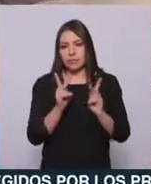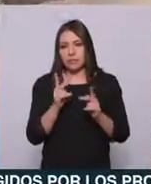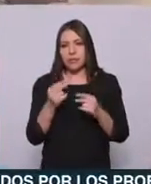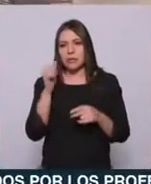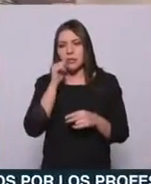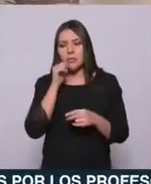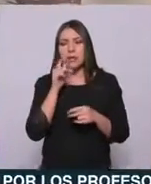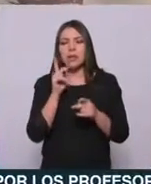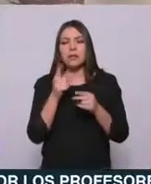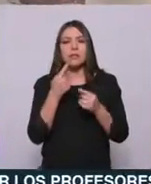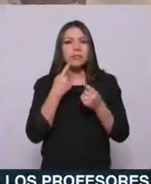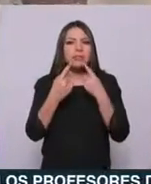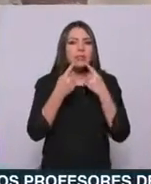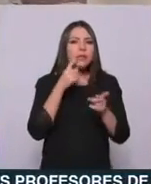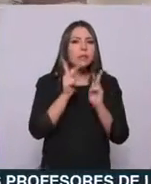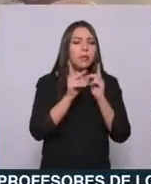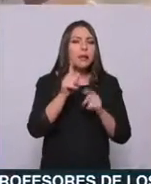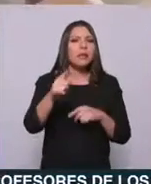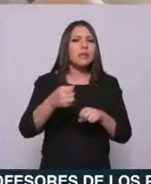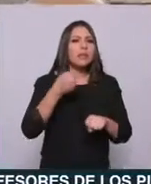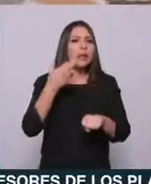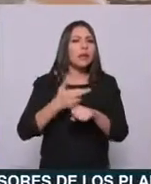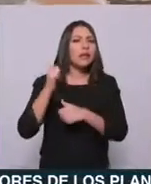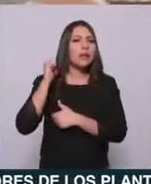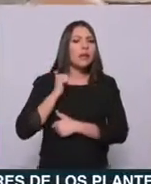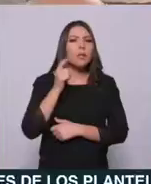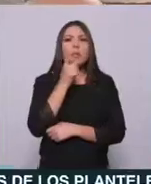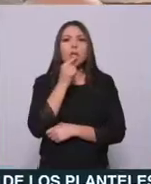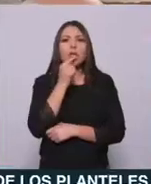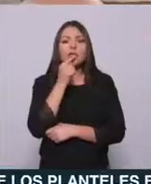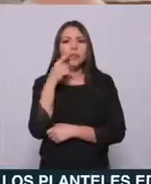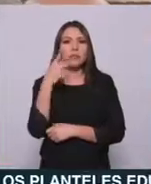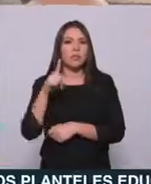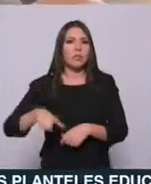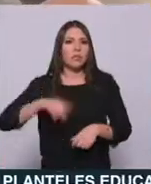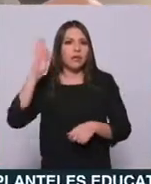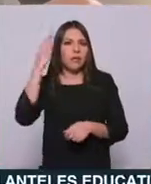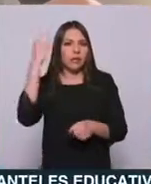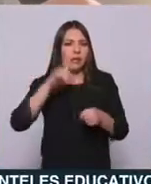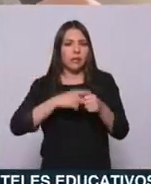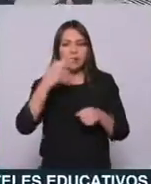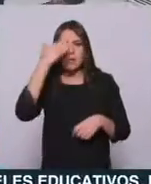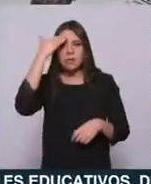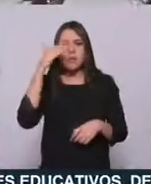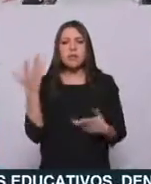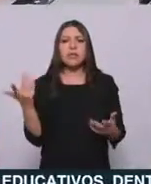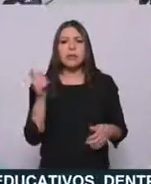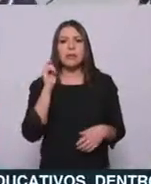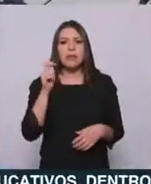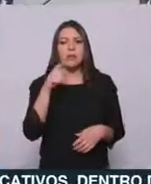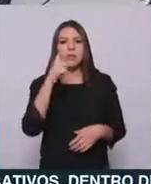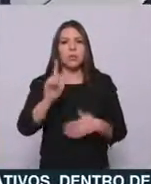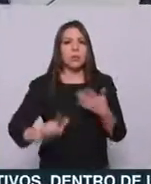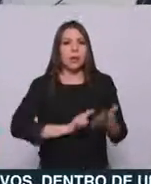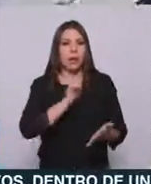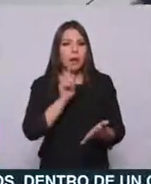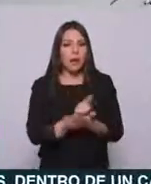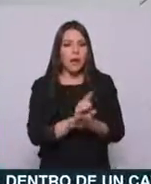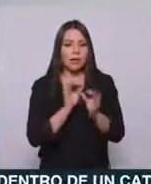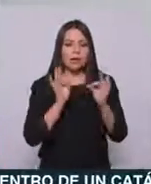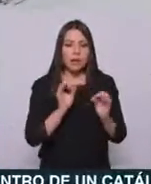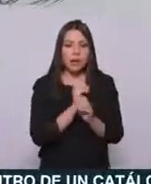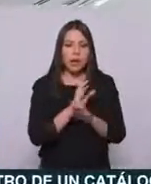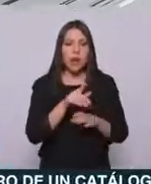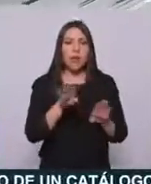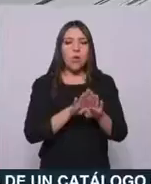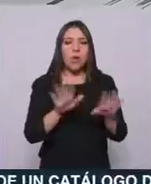intercambio con la Secretaría de Seguridad Pública y ver qué está pasando, porque la ley claramente establece las reglas de cómo van a pasar de una corporación a